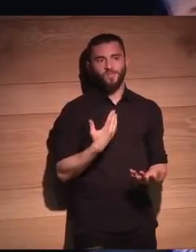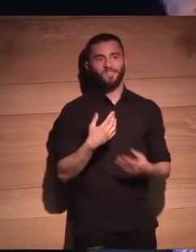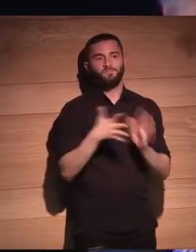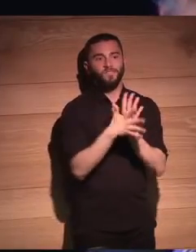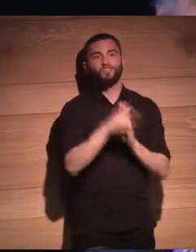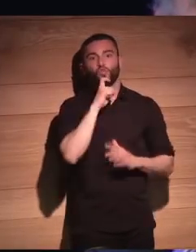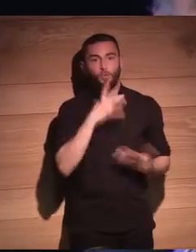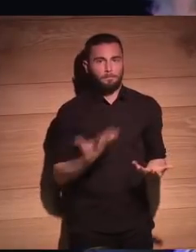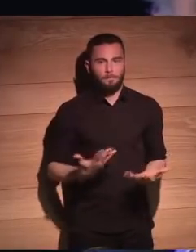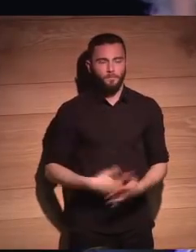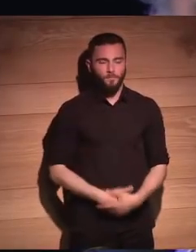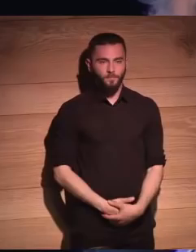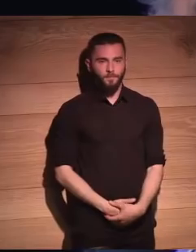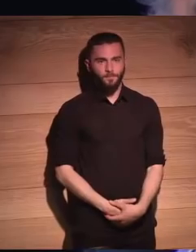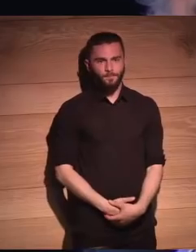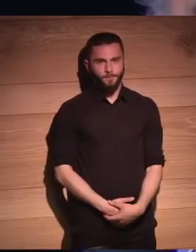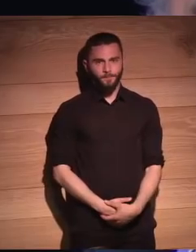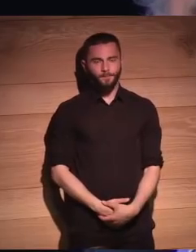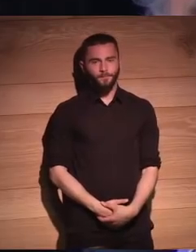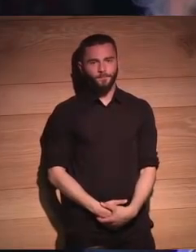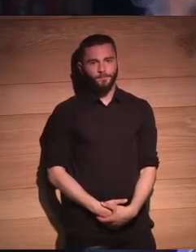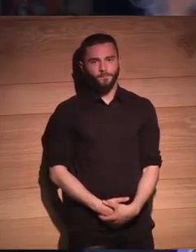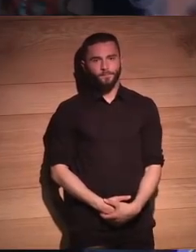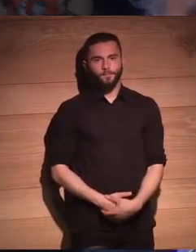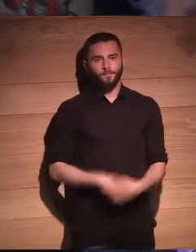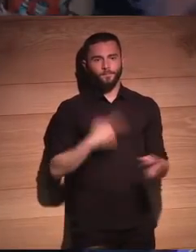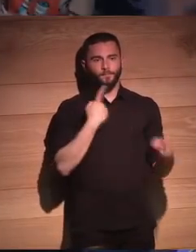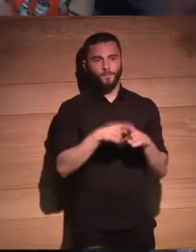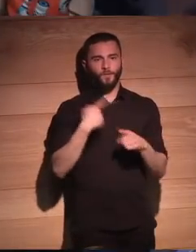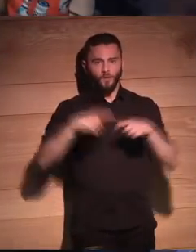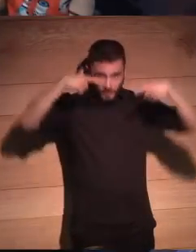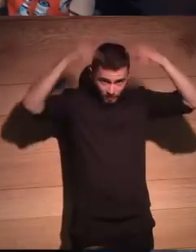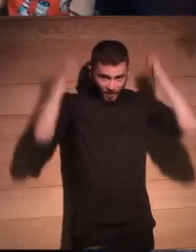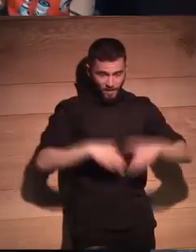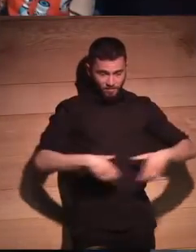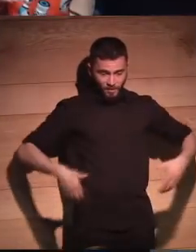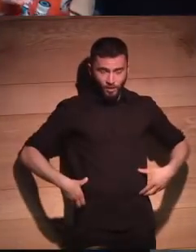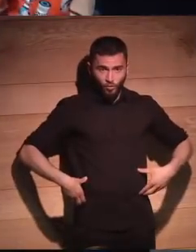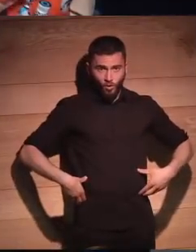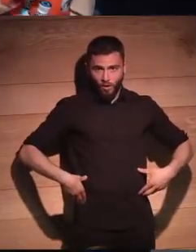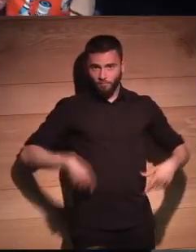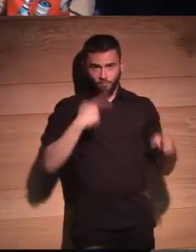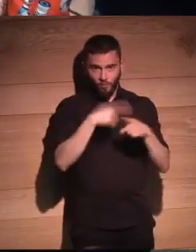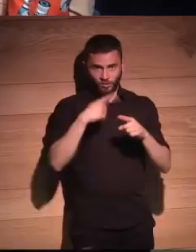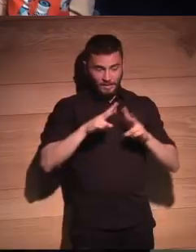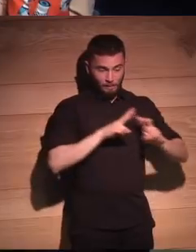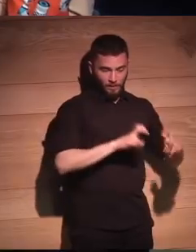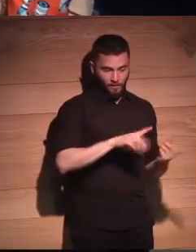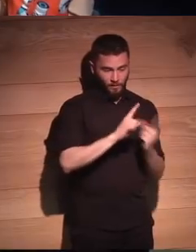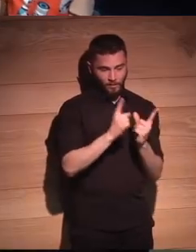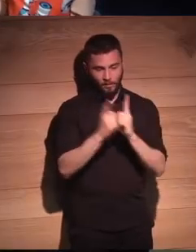efectivamente. De las cosas que lleva Batman, del cinturón, de todo lo que ha ido cambiando desde el